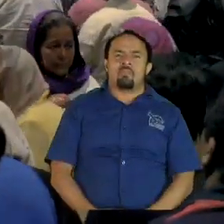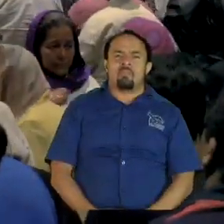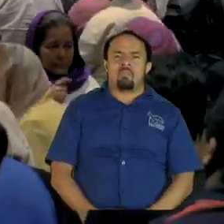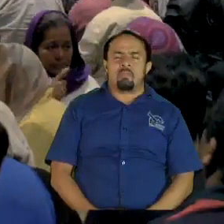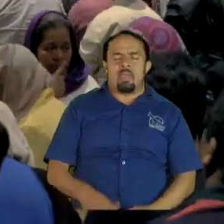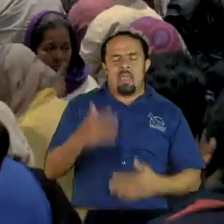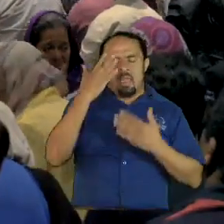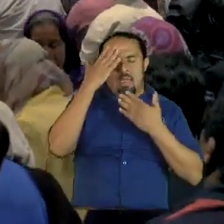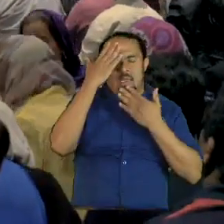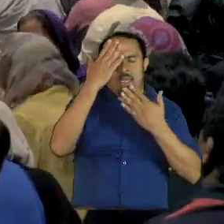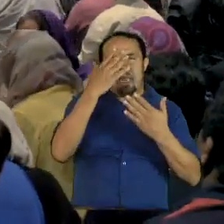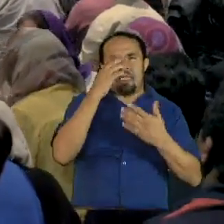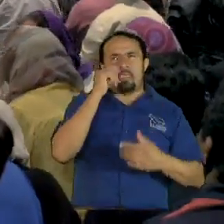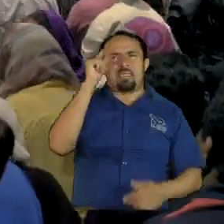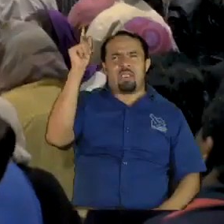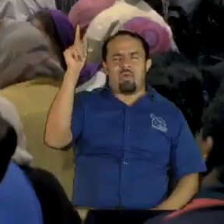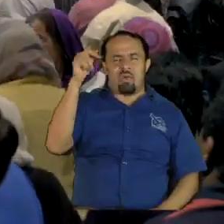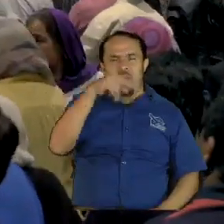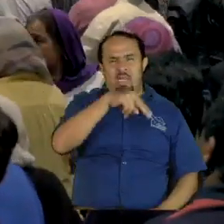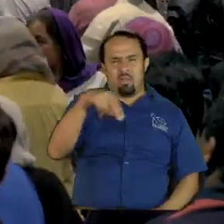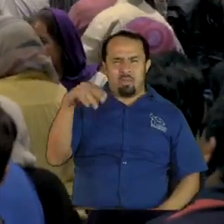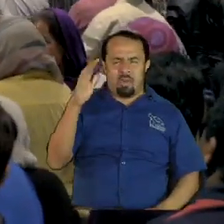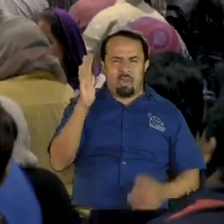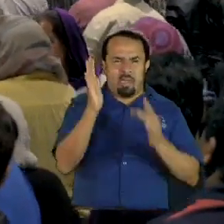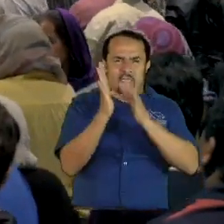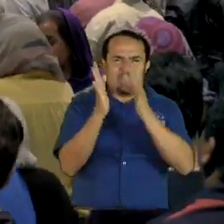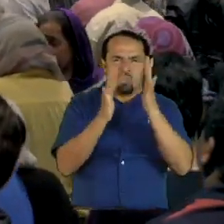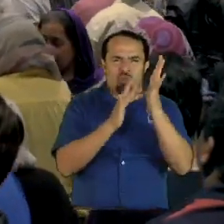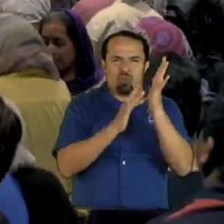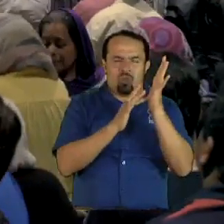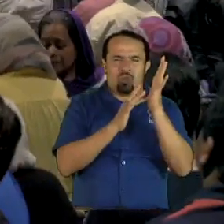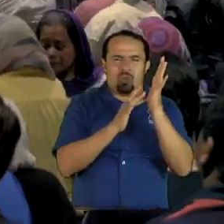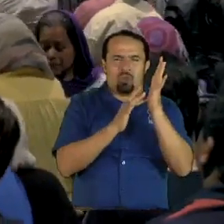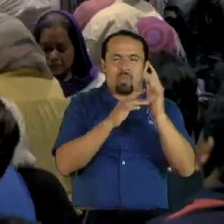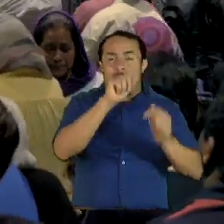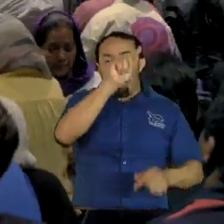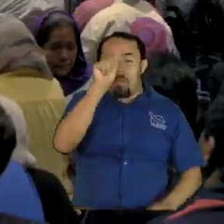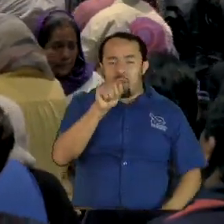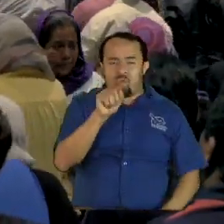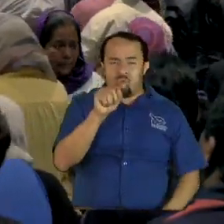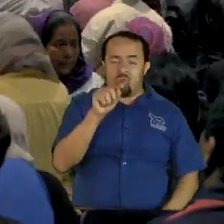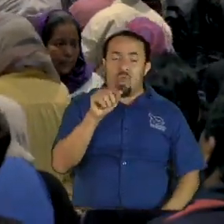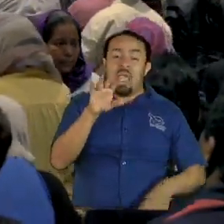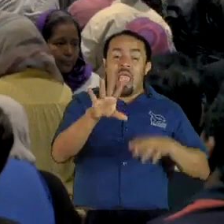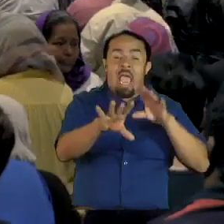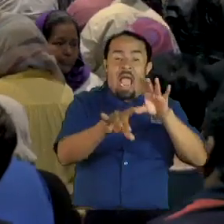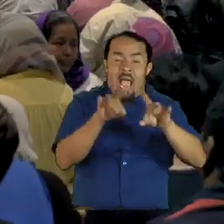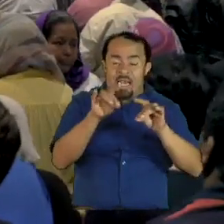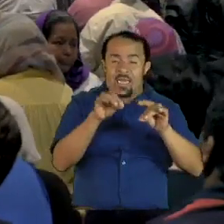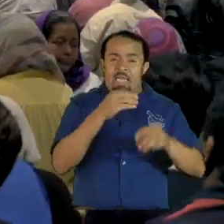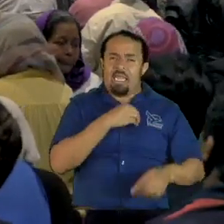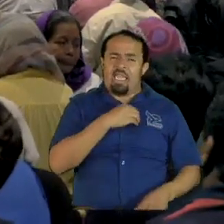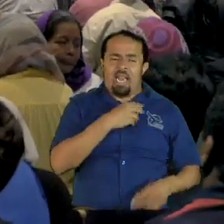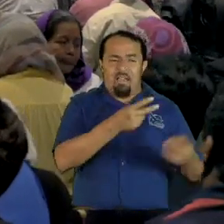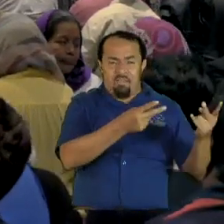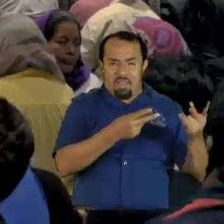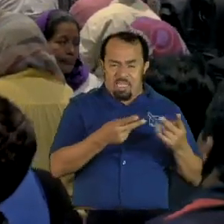Ay, gracias, Señor, en el nombre de Jesús. Si hay alguien que quiera venir aquí al frente